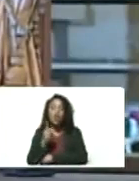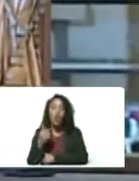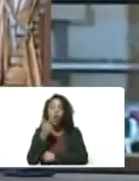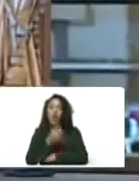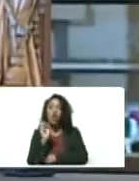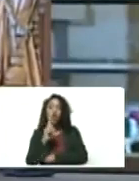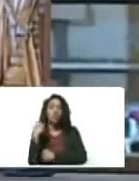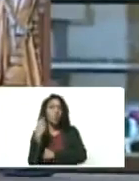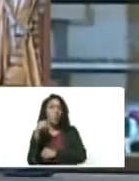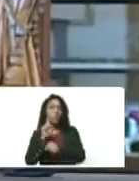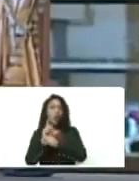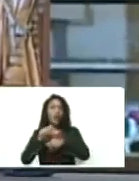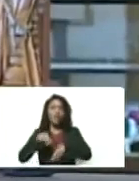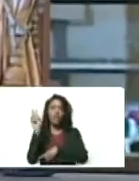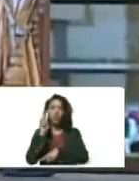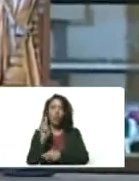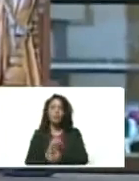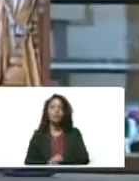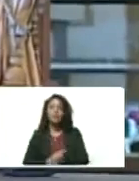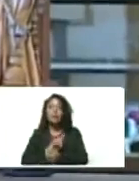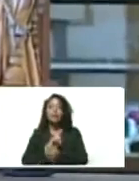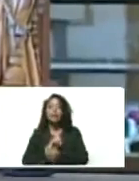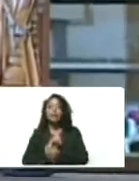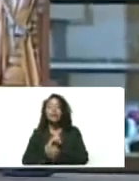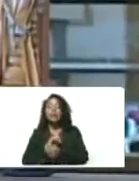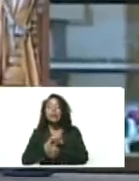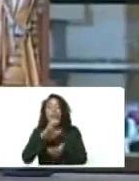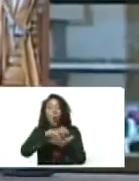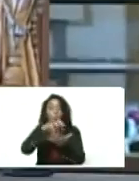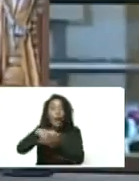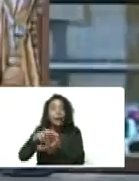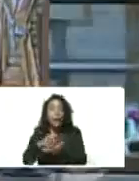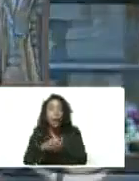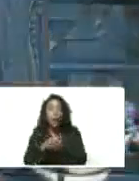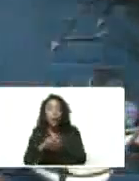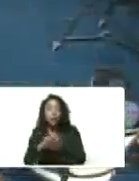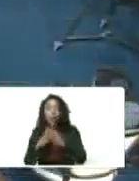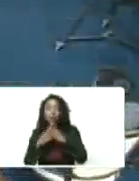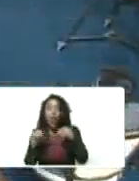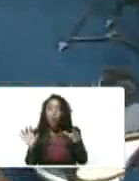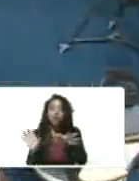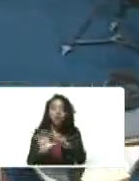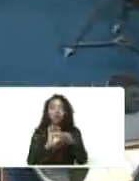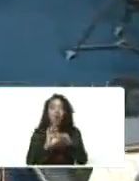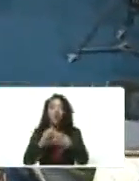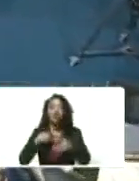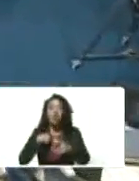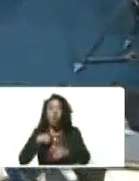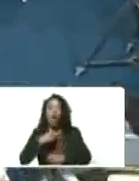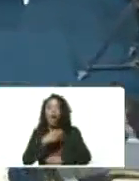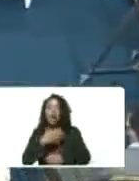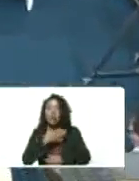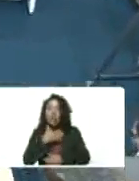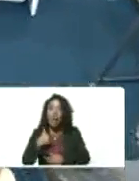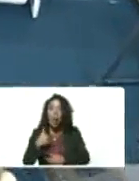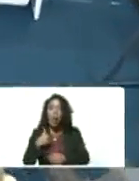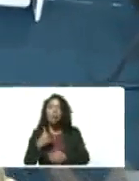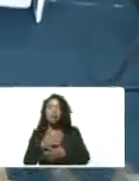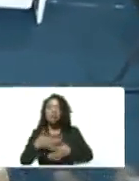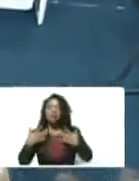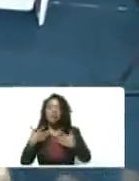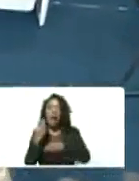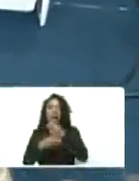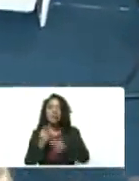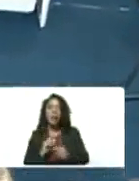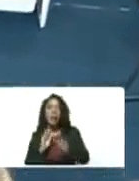solo para venezuela si los estados se remontan yo estaré encantado de hacerme de un la navidad y yo